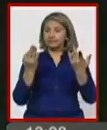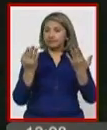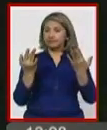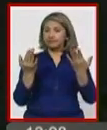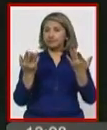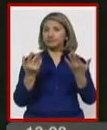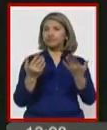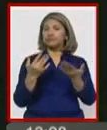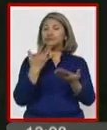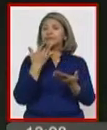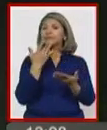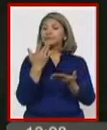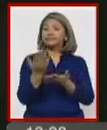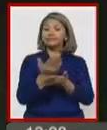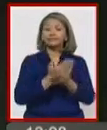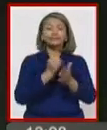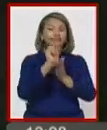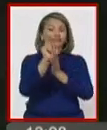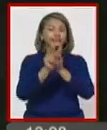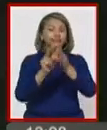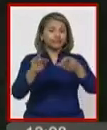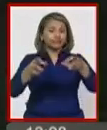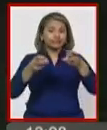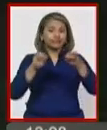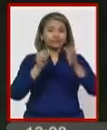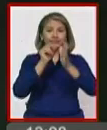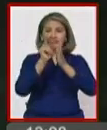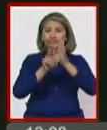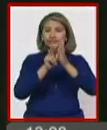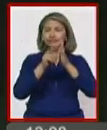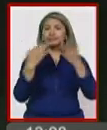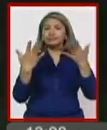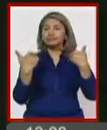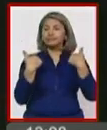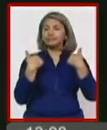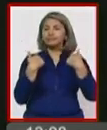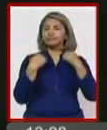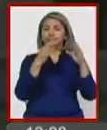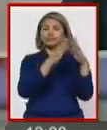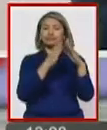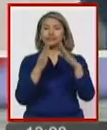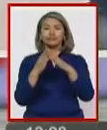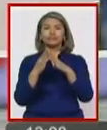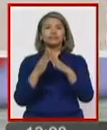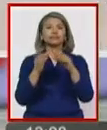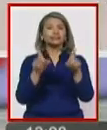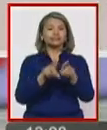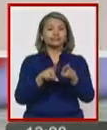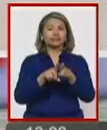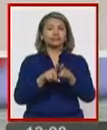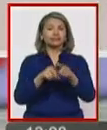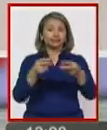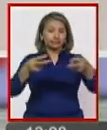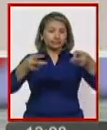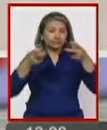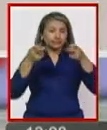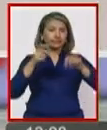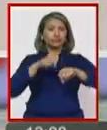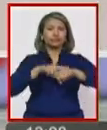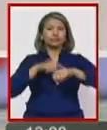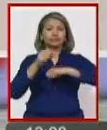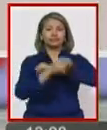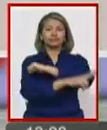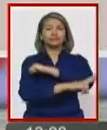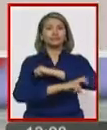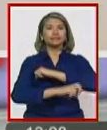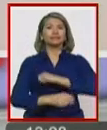también de la recopilación de las imágenes de las cámaras de seguridad que se encuentran en los domicilios, que también habrían captado el momento del